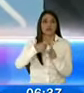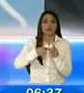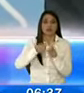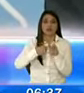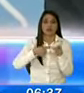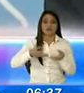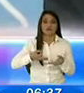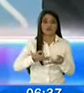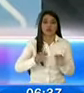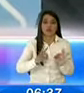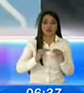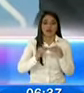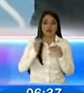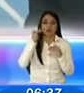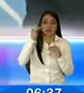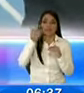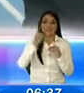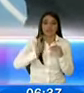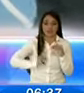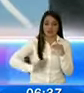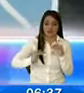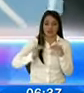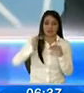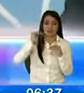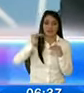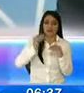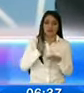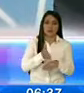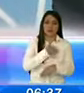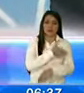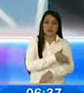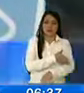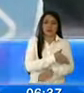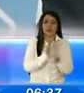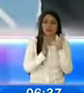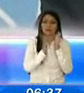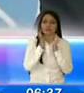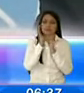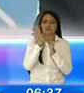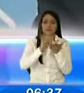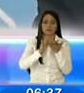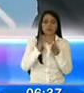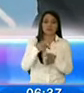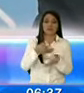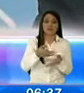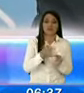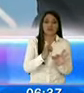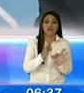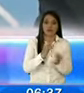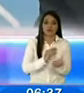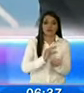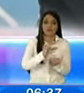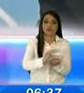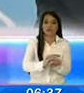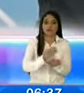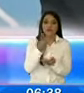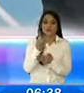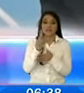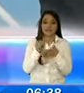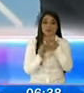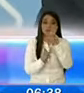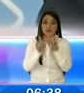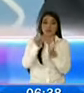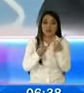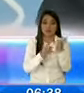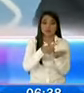ya con la recategorización antes del 15 de febrero vamos a adelantar el pago de estas 16 mil personas